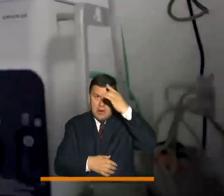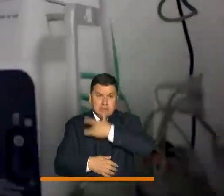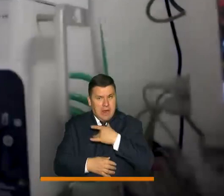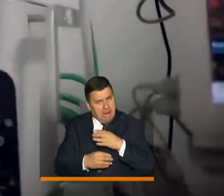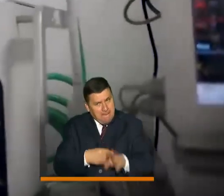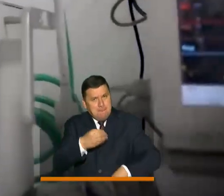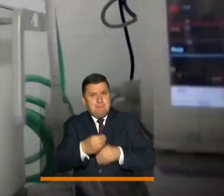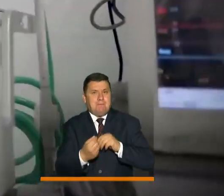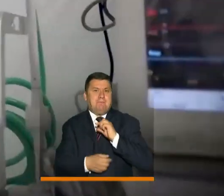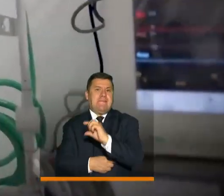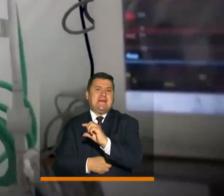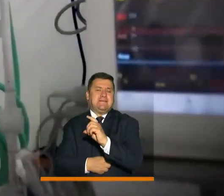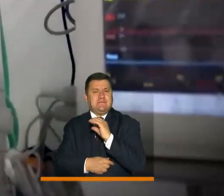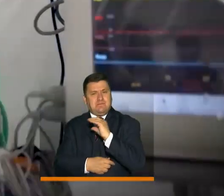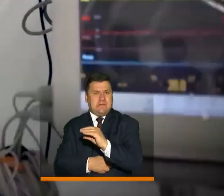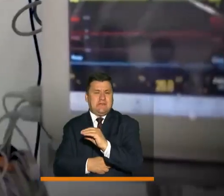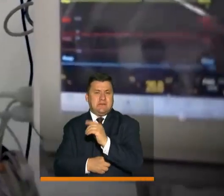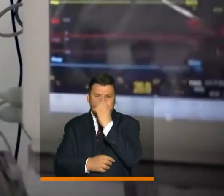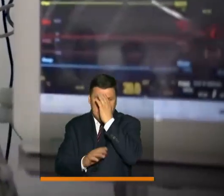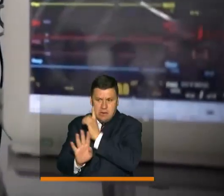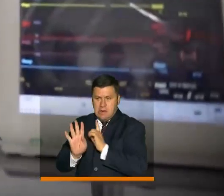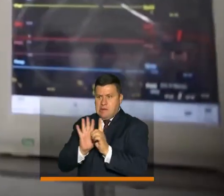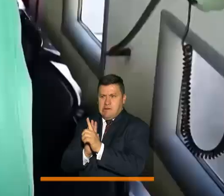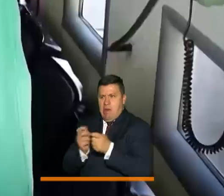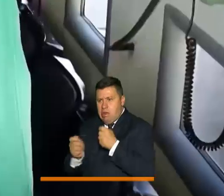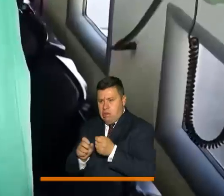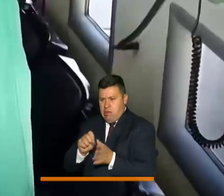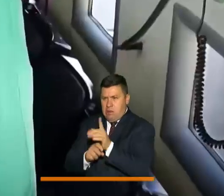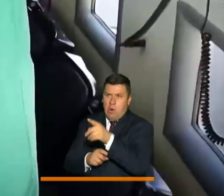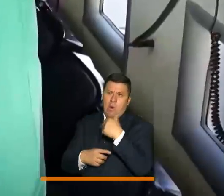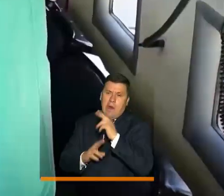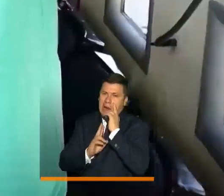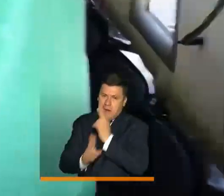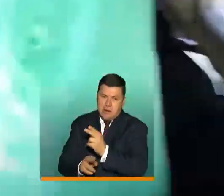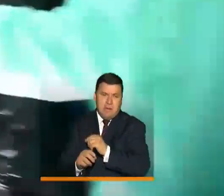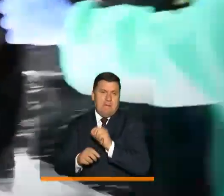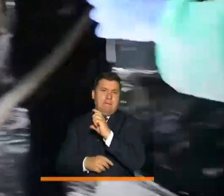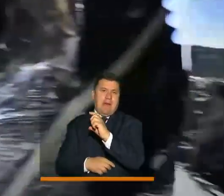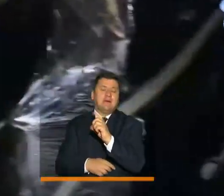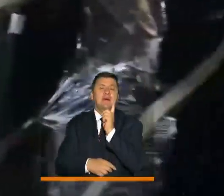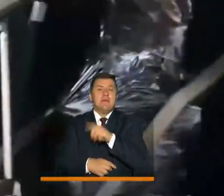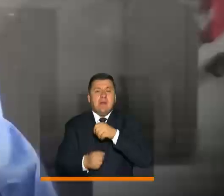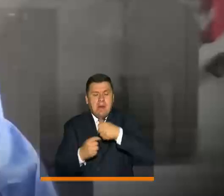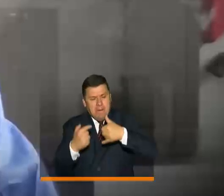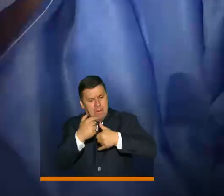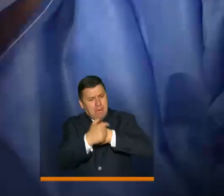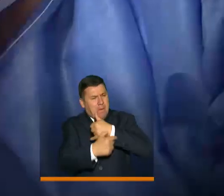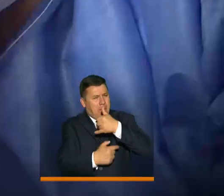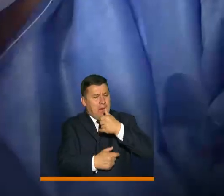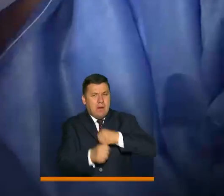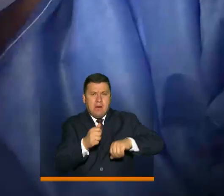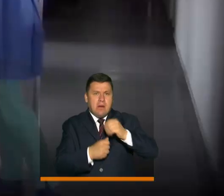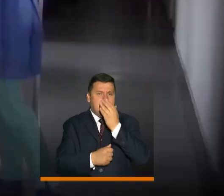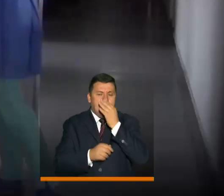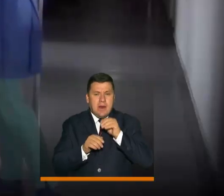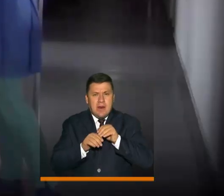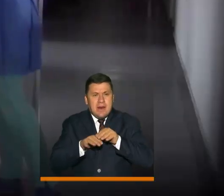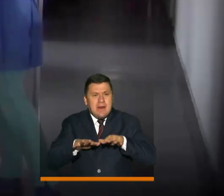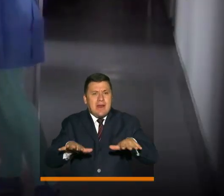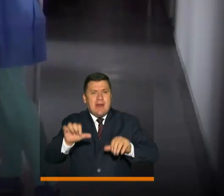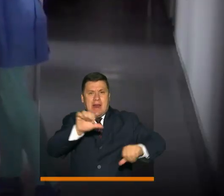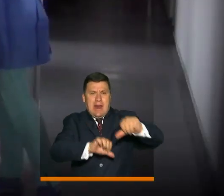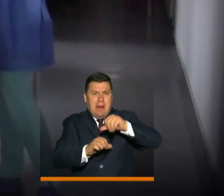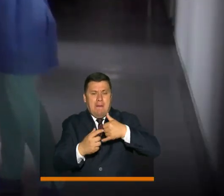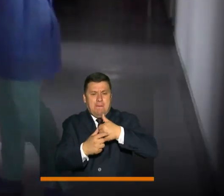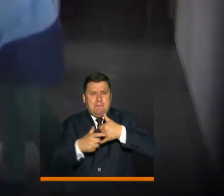que se encuentran en la primera línea de atención a la pandemia, la dispersión de equipos en el territorio y la red nacional de